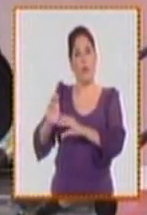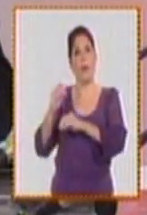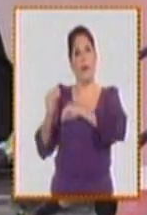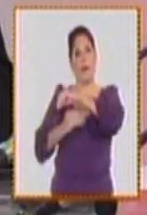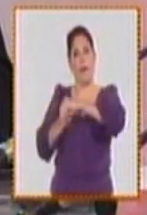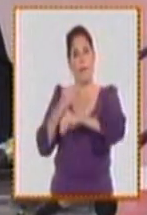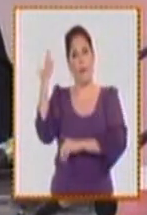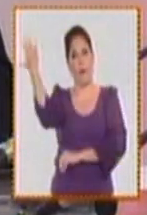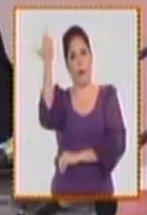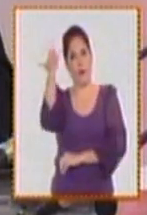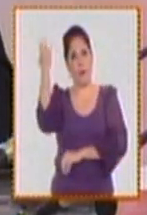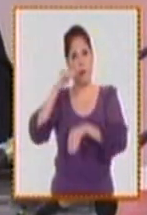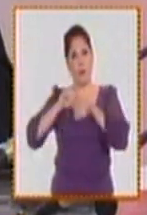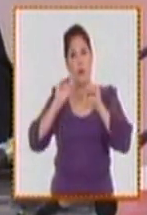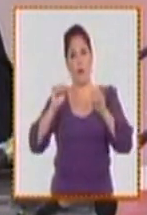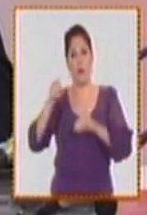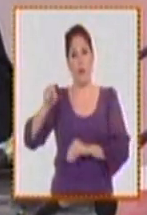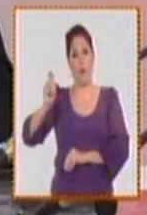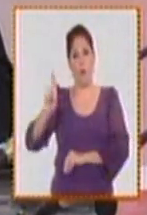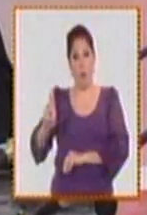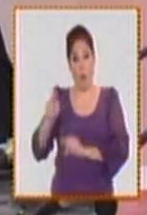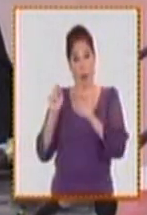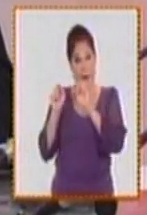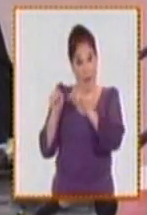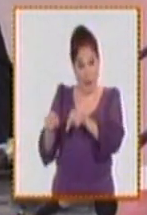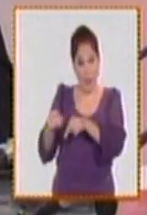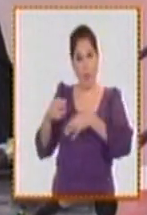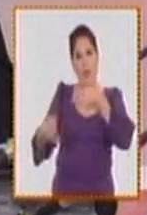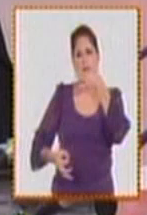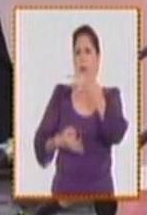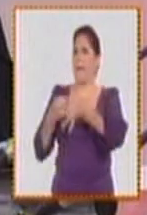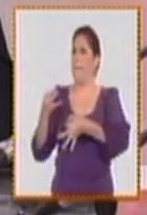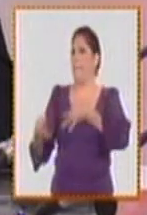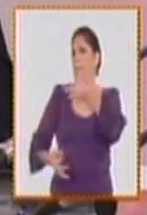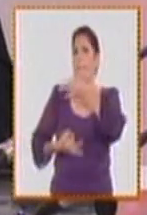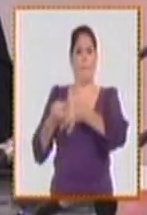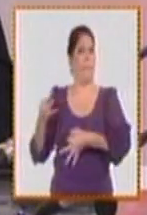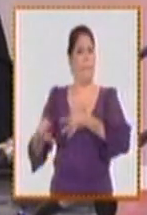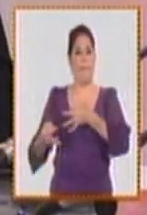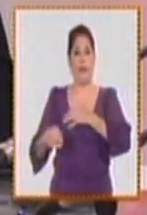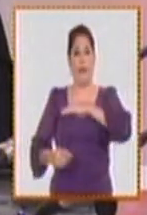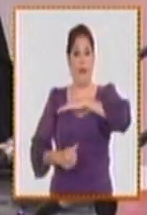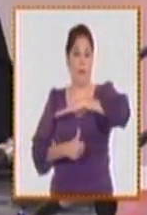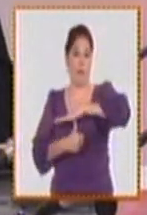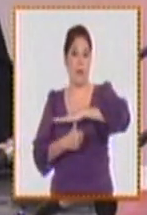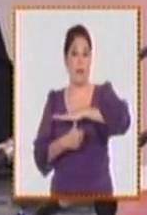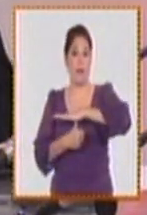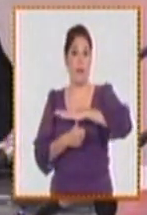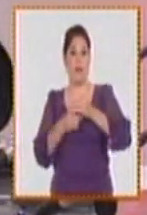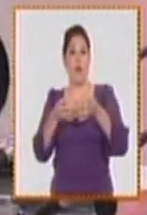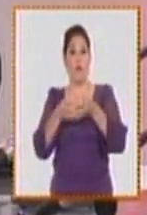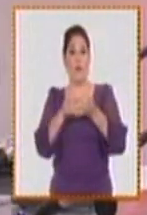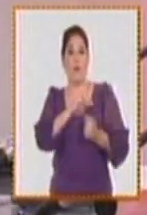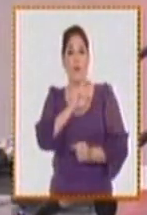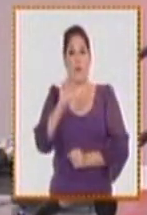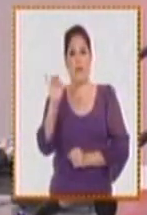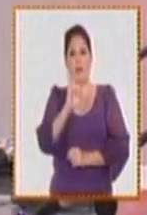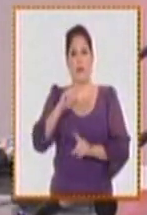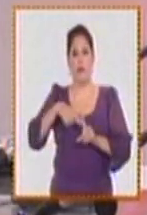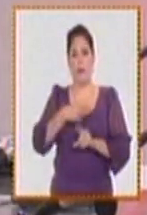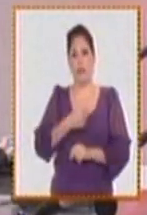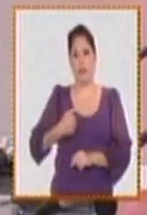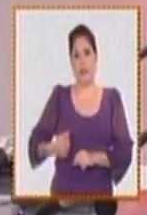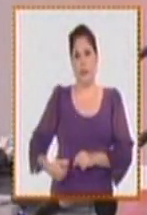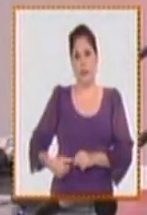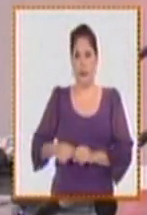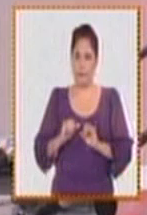cambio climático convocada por Naciones Unidas y a donde hablará como presidente del G77 y China. Noticia del día. Comenzamos entonces